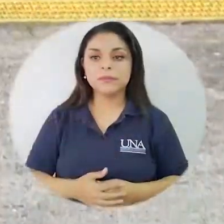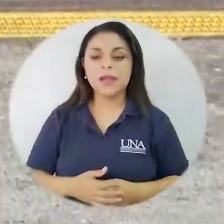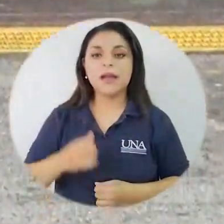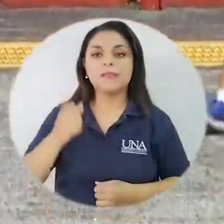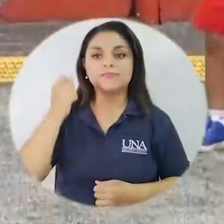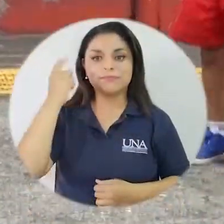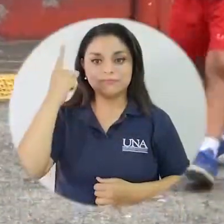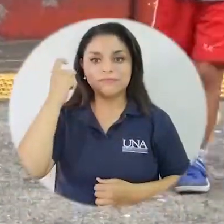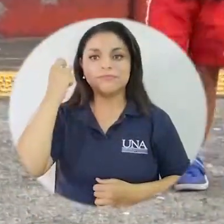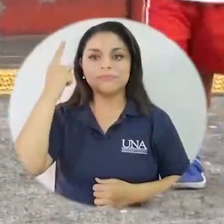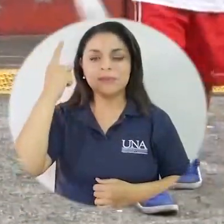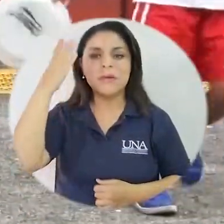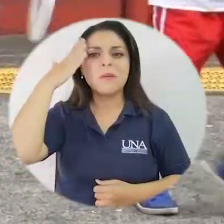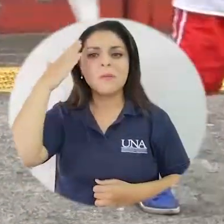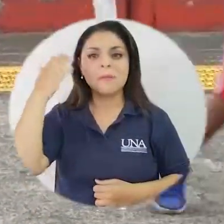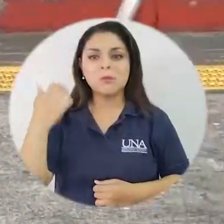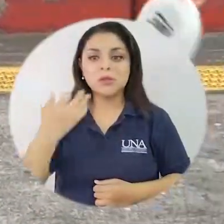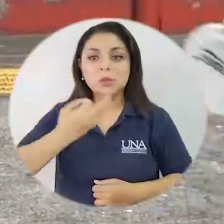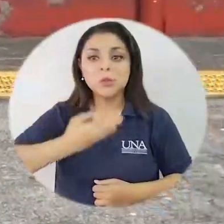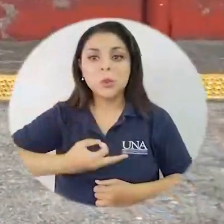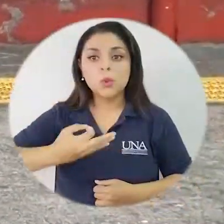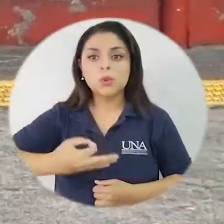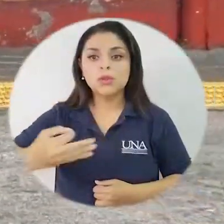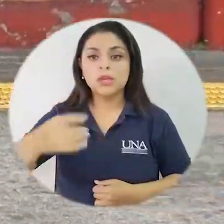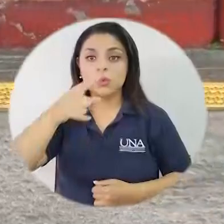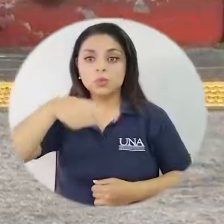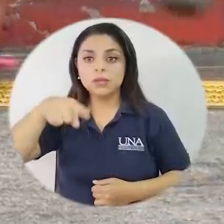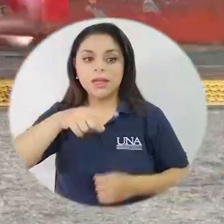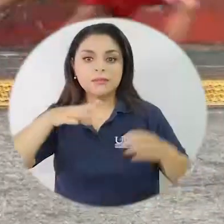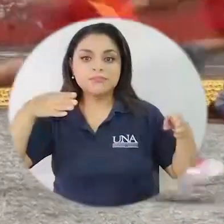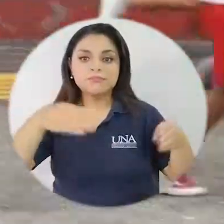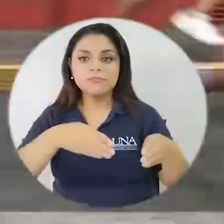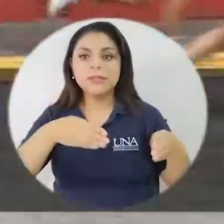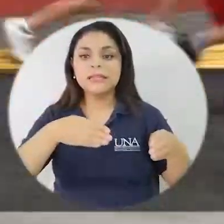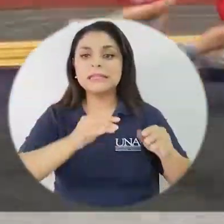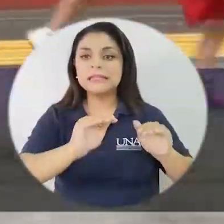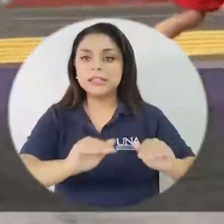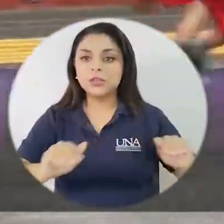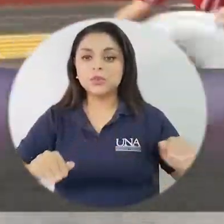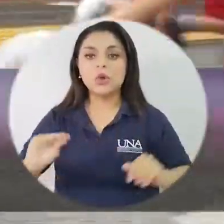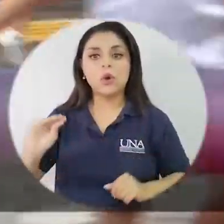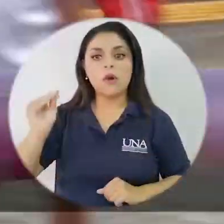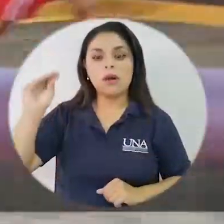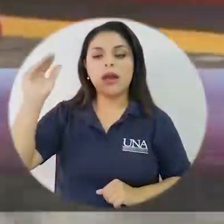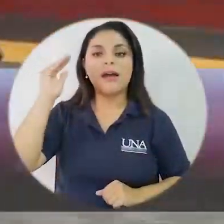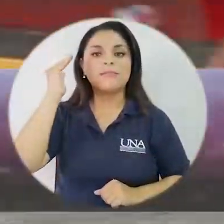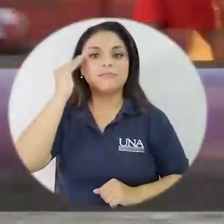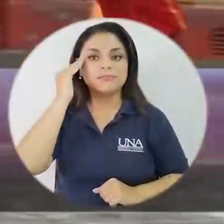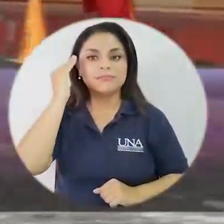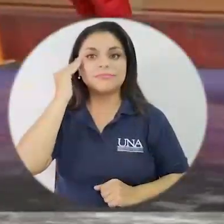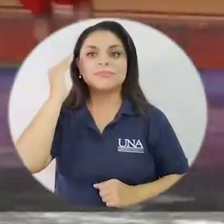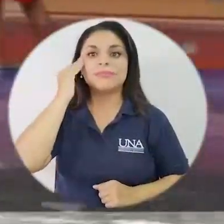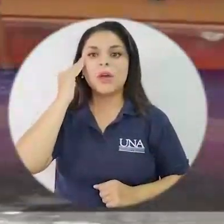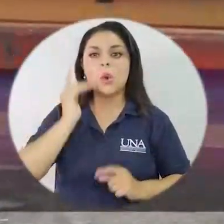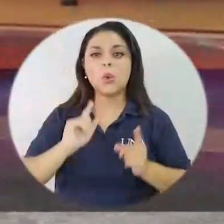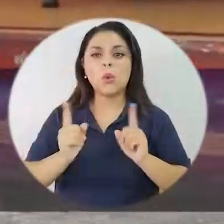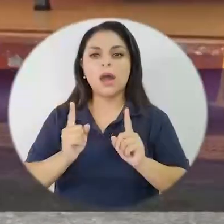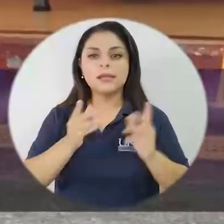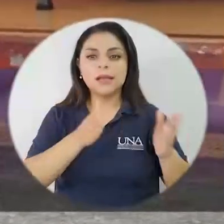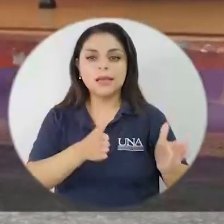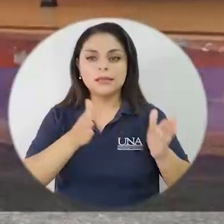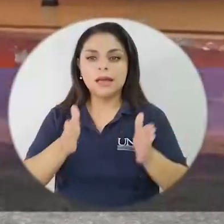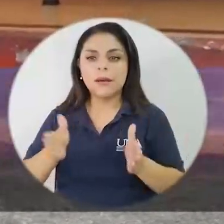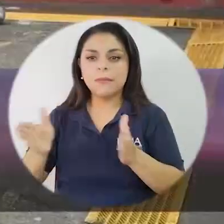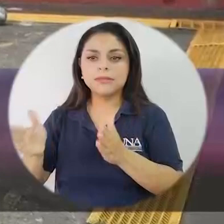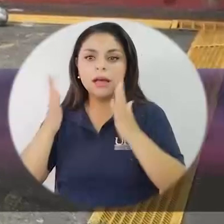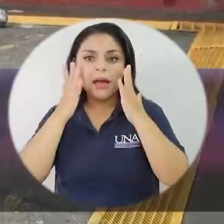lo van a entender de esa manera porque ellos están el día a día con sus niños, con sus adolescentes y saben lo que es las etapas de ansiedad